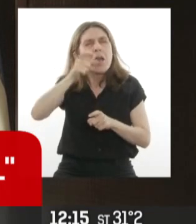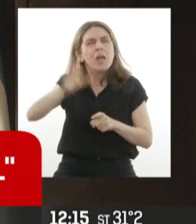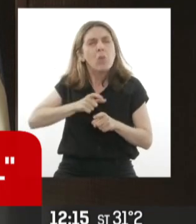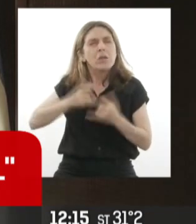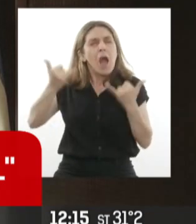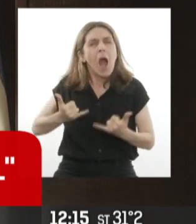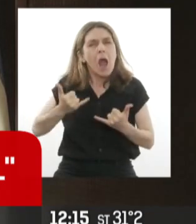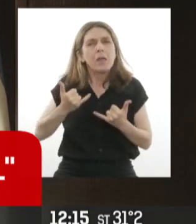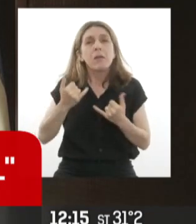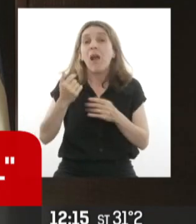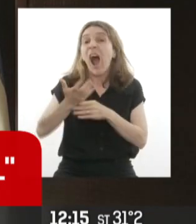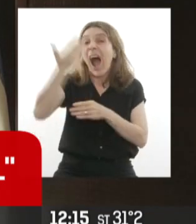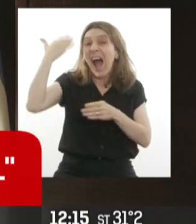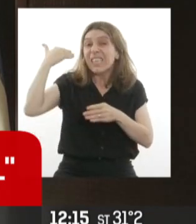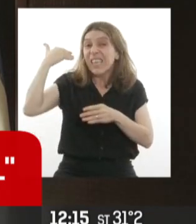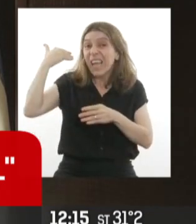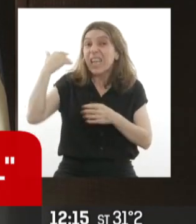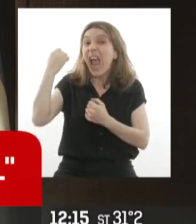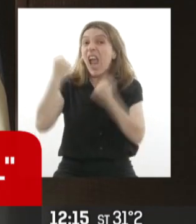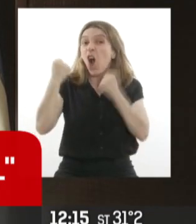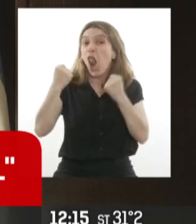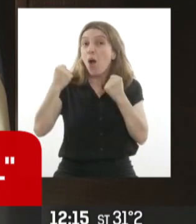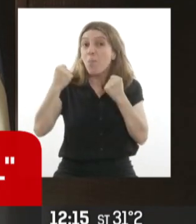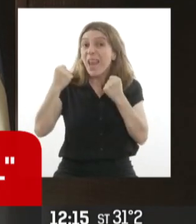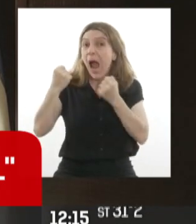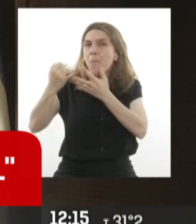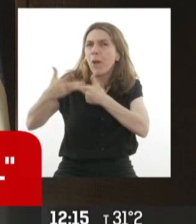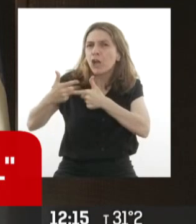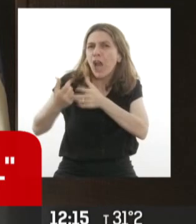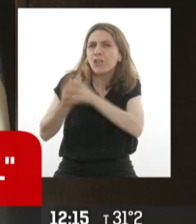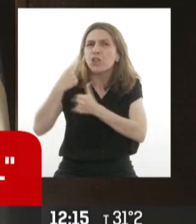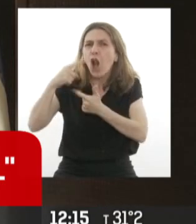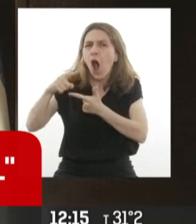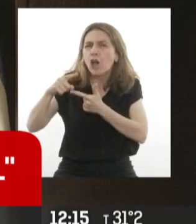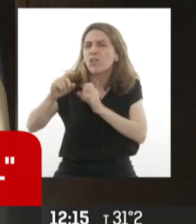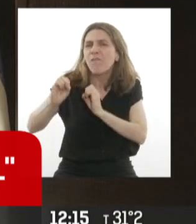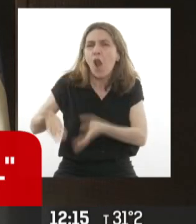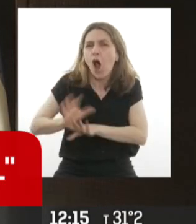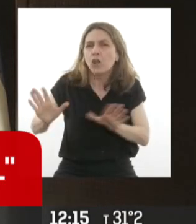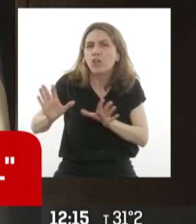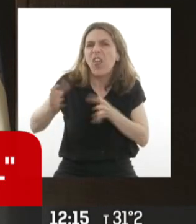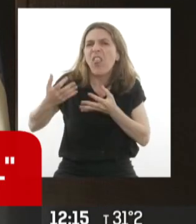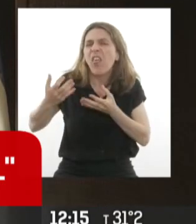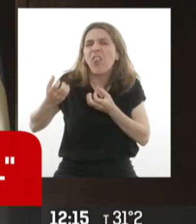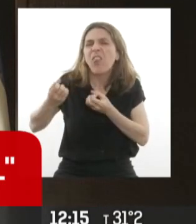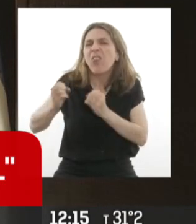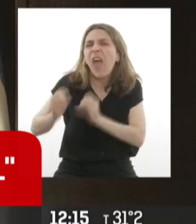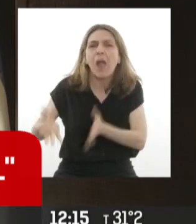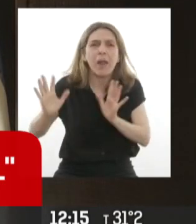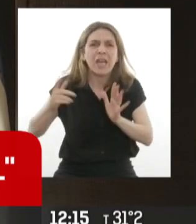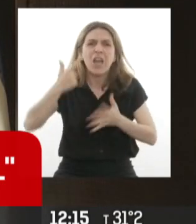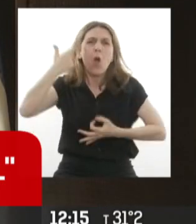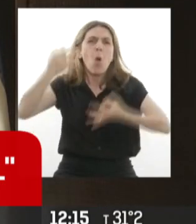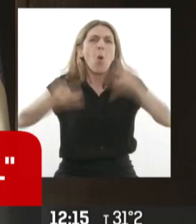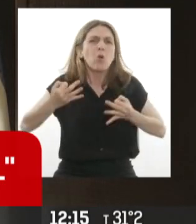bases económicas no eran sólidas, las bases sociales eran débiles, la